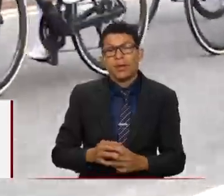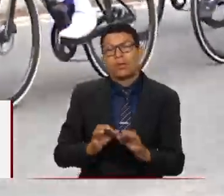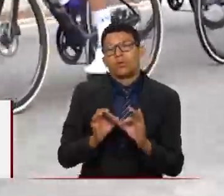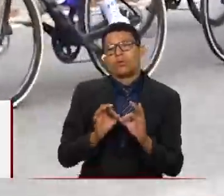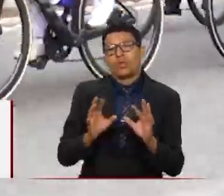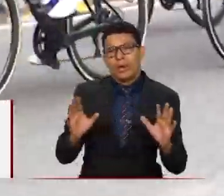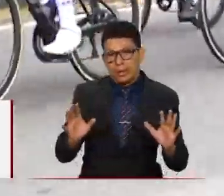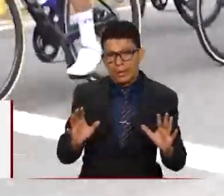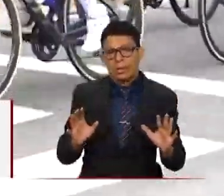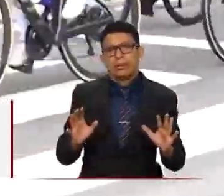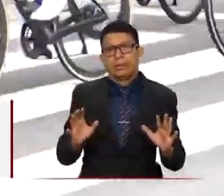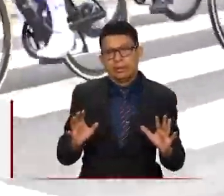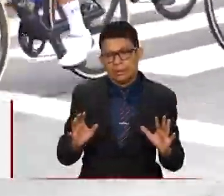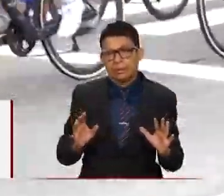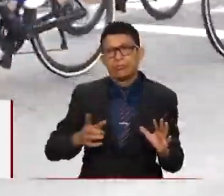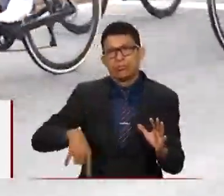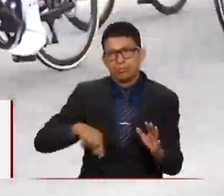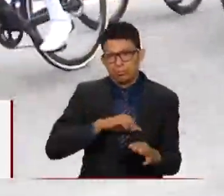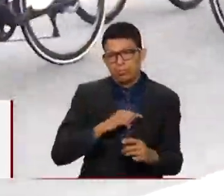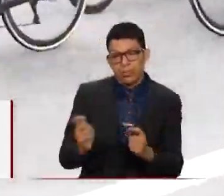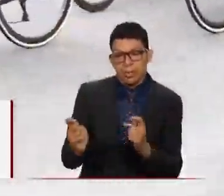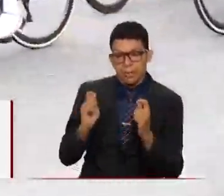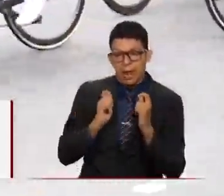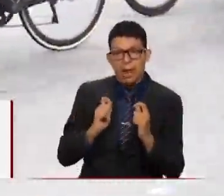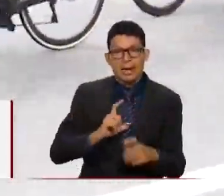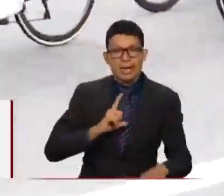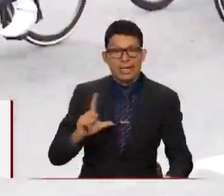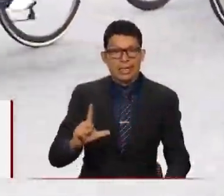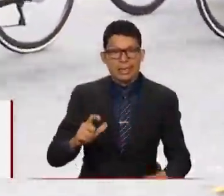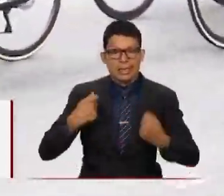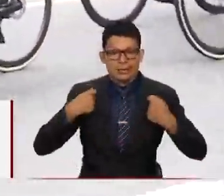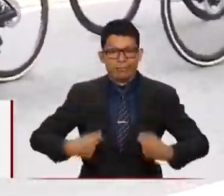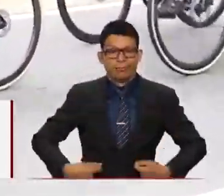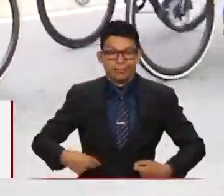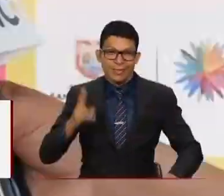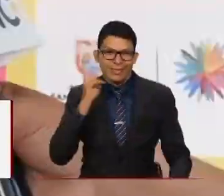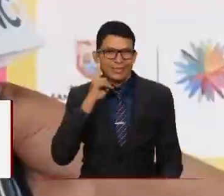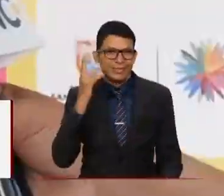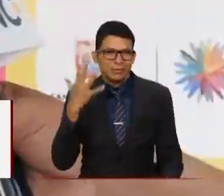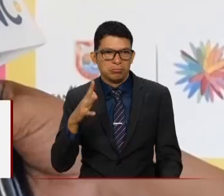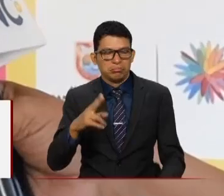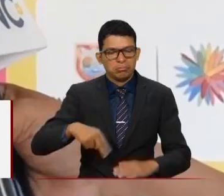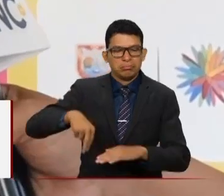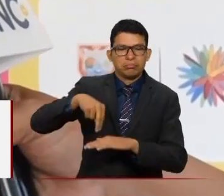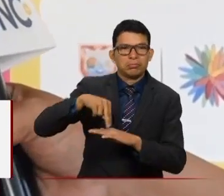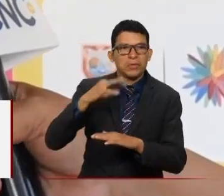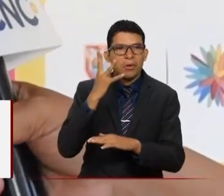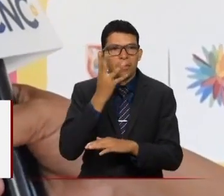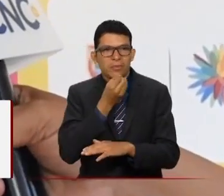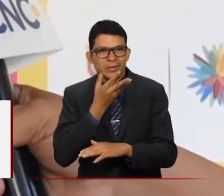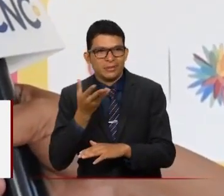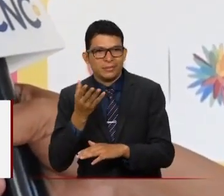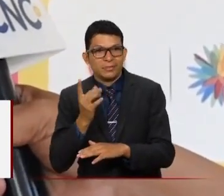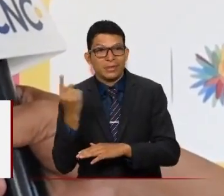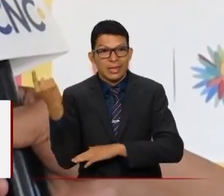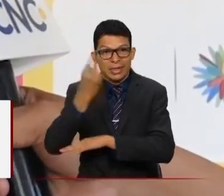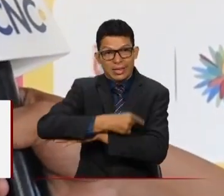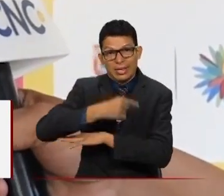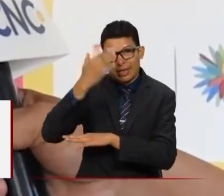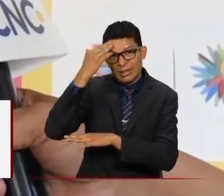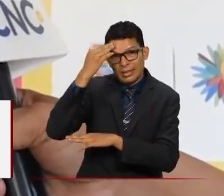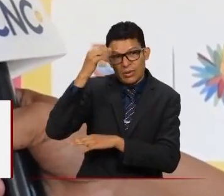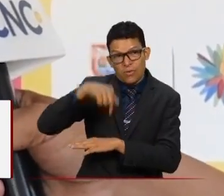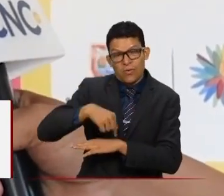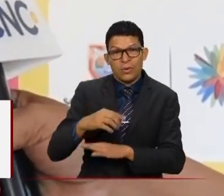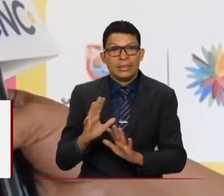afortunadamente cogimos el liderato, ¿no? Es una bonita oportunidad de subirnos al podio en una jornada tan dura como la